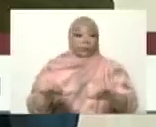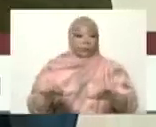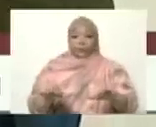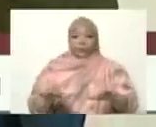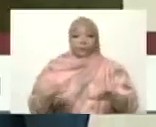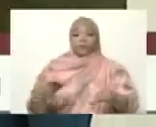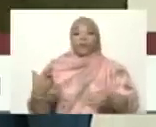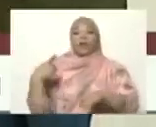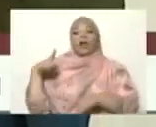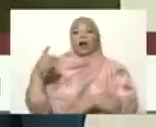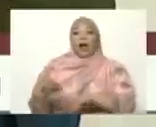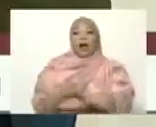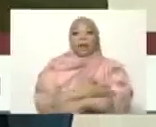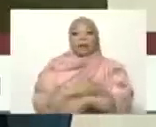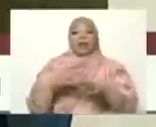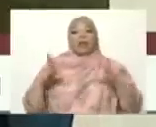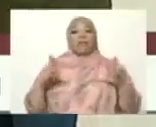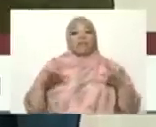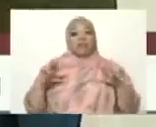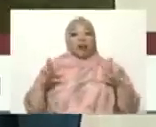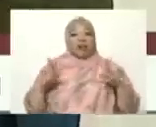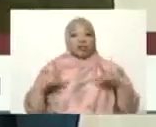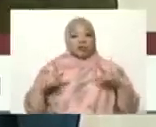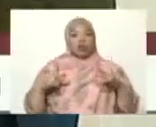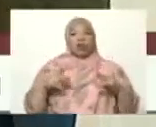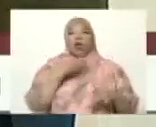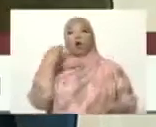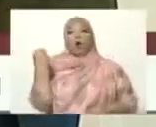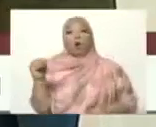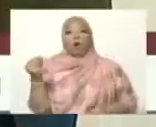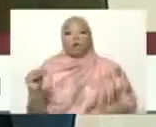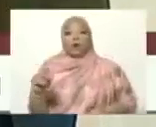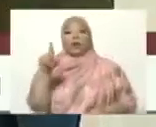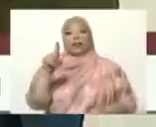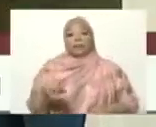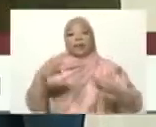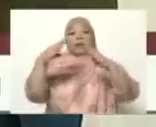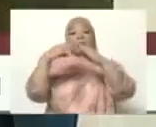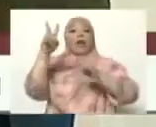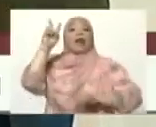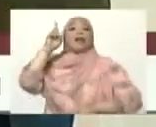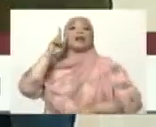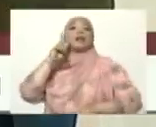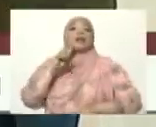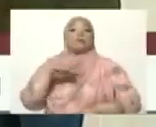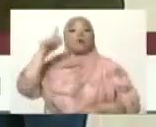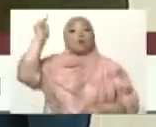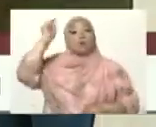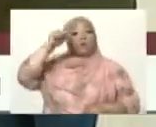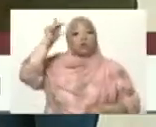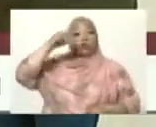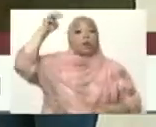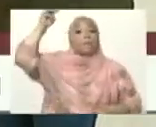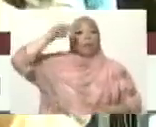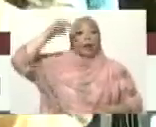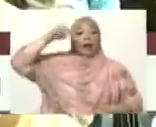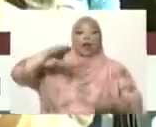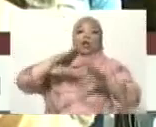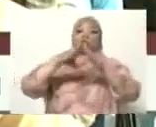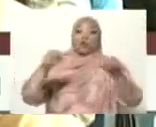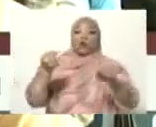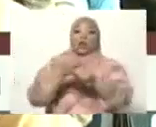vayan nuestros muchachos de vacaciones, hagamos un barrido también en las escuelas para que el personal docente, los trabajadores, todo el mundo